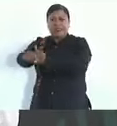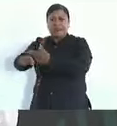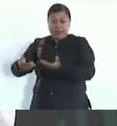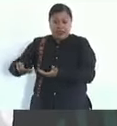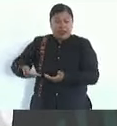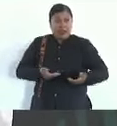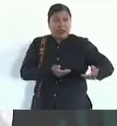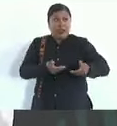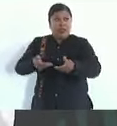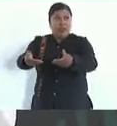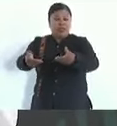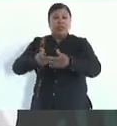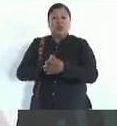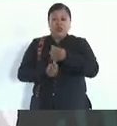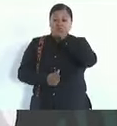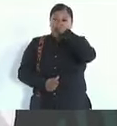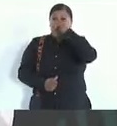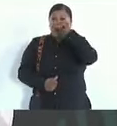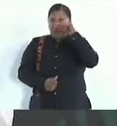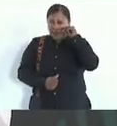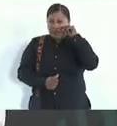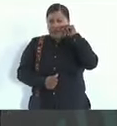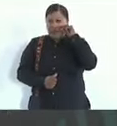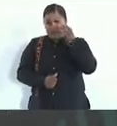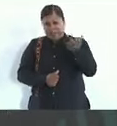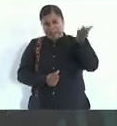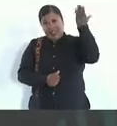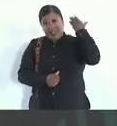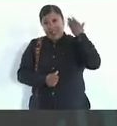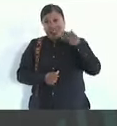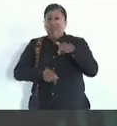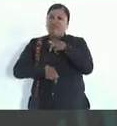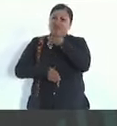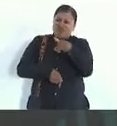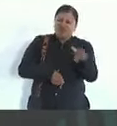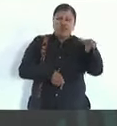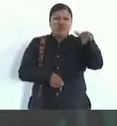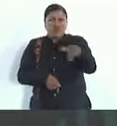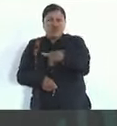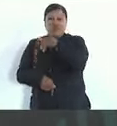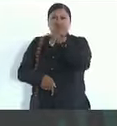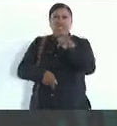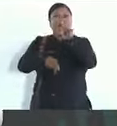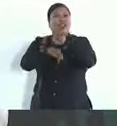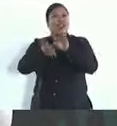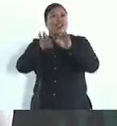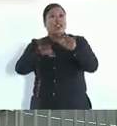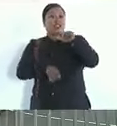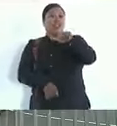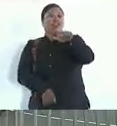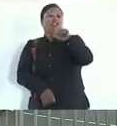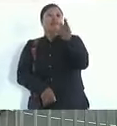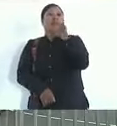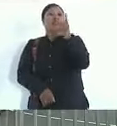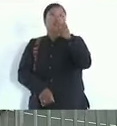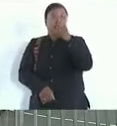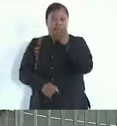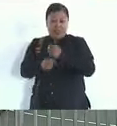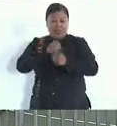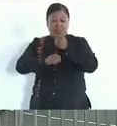camino que Benito Pablo Juárez García recorrió un 17 de diciembre del